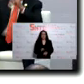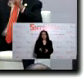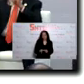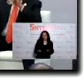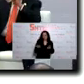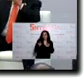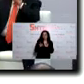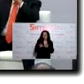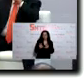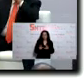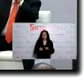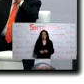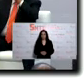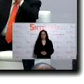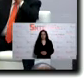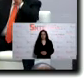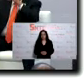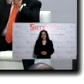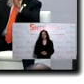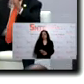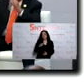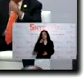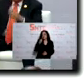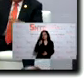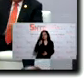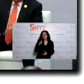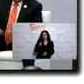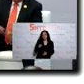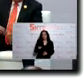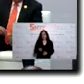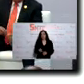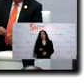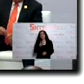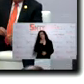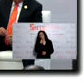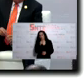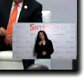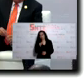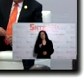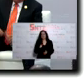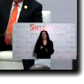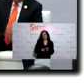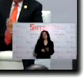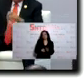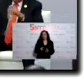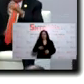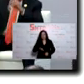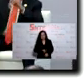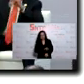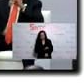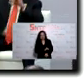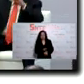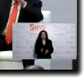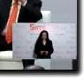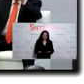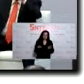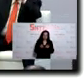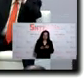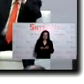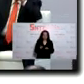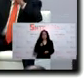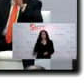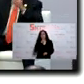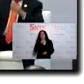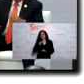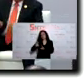de él, plantea este señor Jack Panksepp, que las emociones tienen cara. Y a los niños se enseña esto y